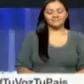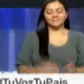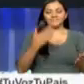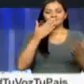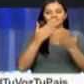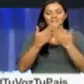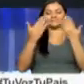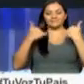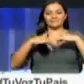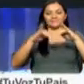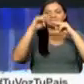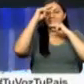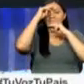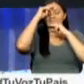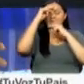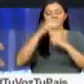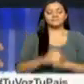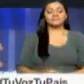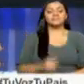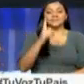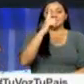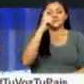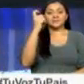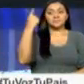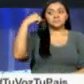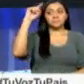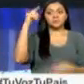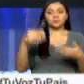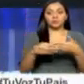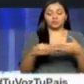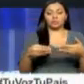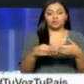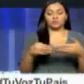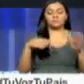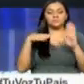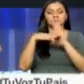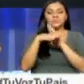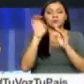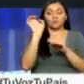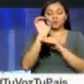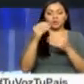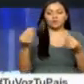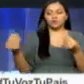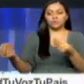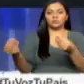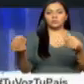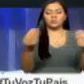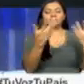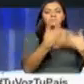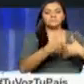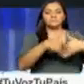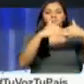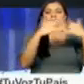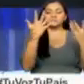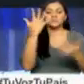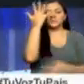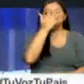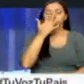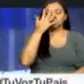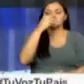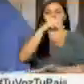Gracias por continuar con nosotros. Más de 100 millones de dólares ha entregado Bane a Ecuador para la reactivación de Esmeraldas y